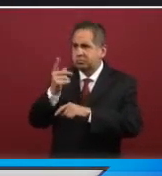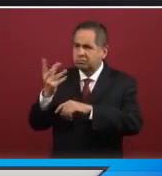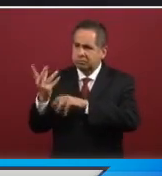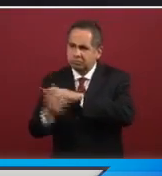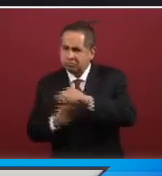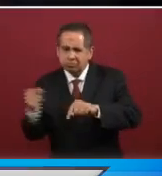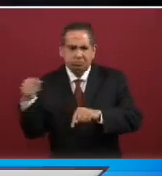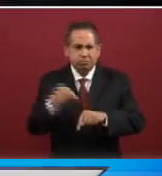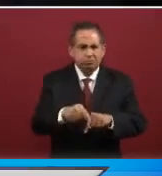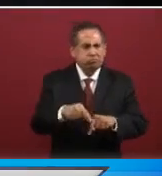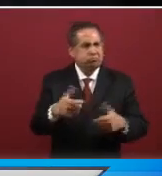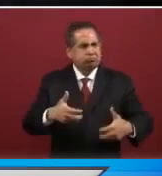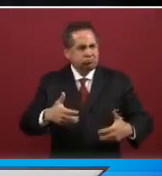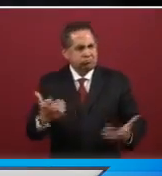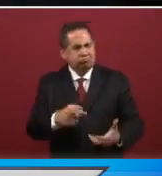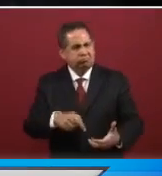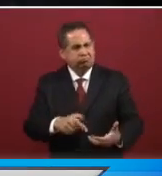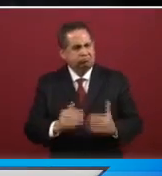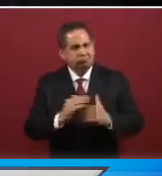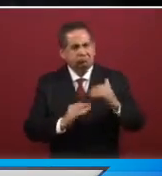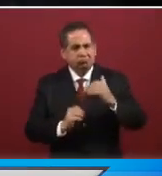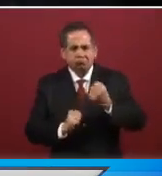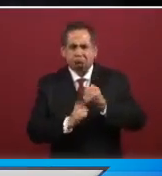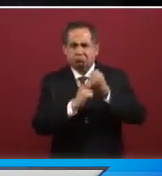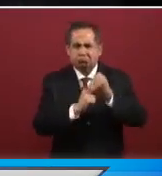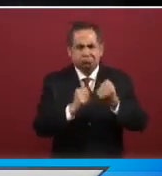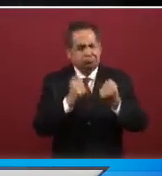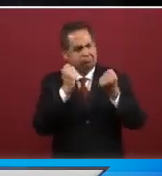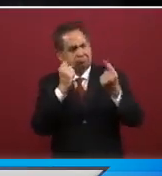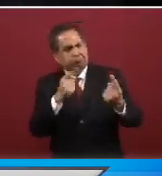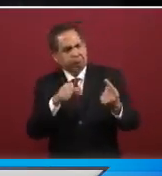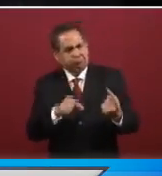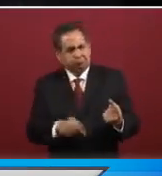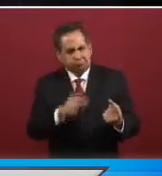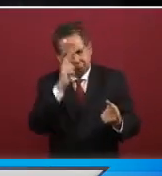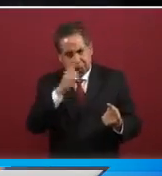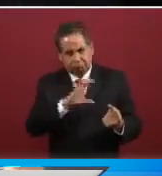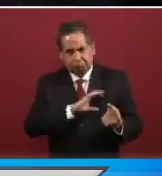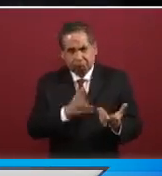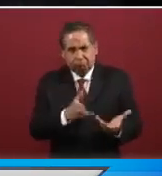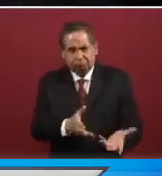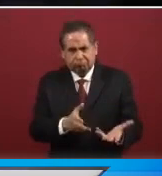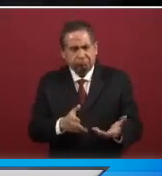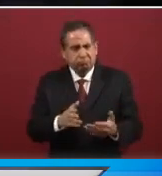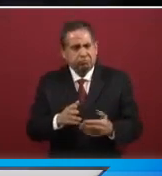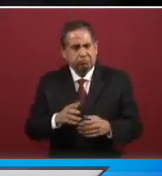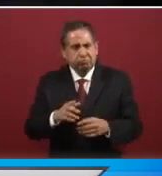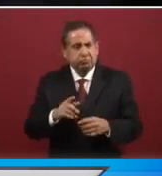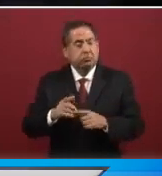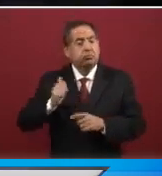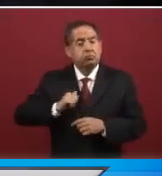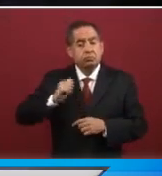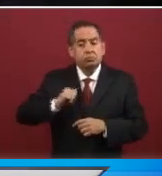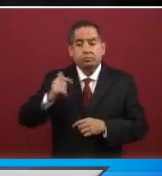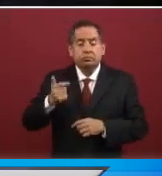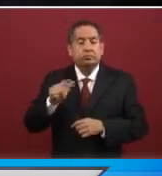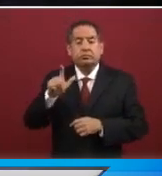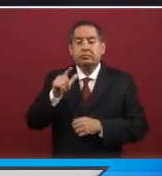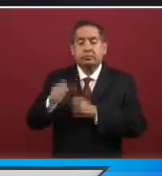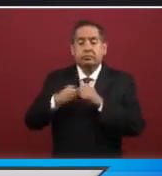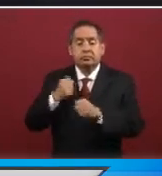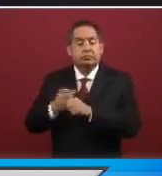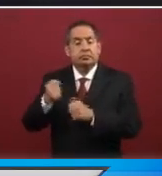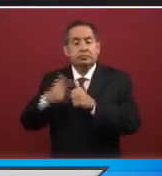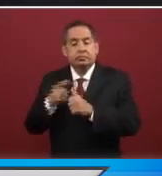Se abandonó a los jóvenes. Esto es el fruto podrido que fue la política neoliberal corrupta, con la única finalidad de privatizar la propiedad